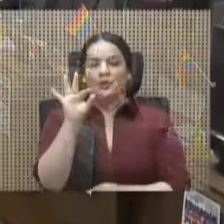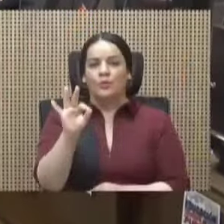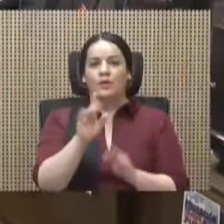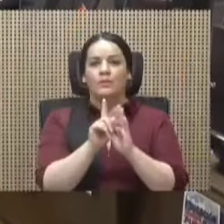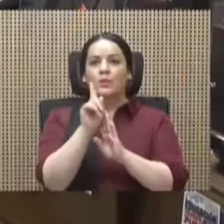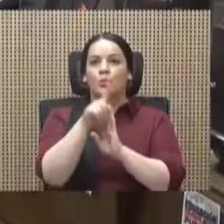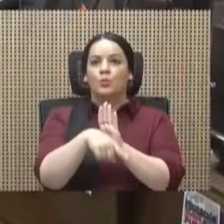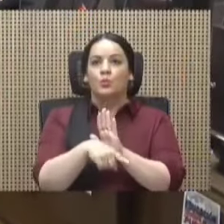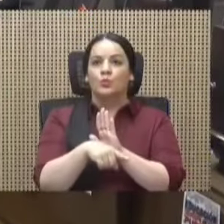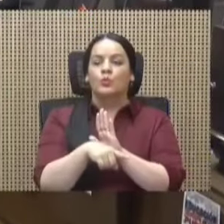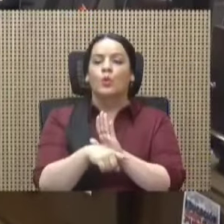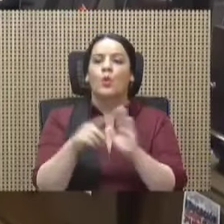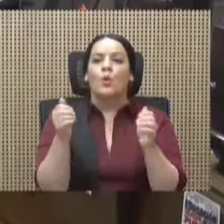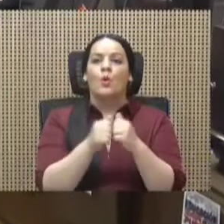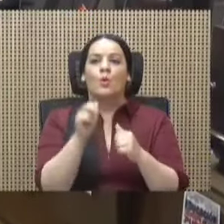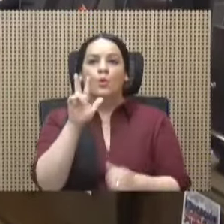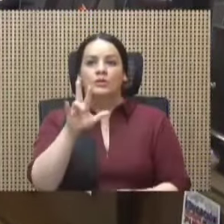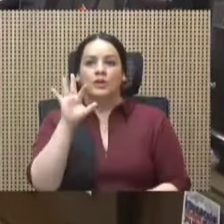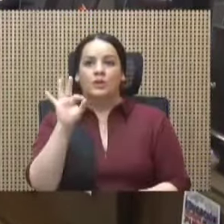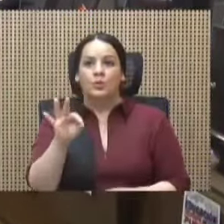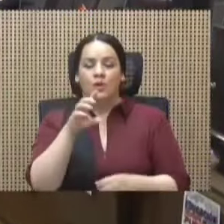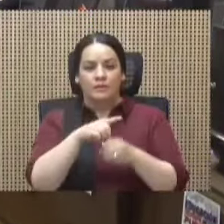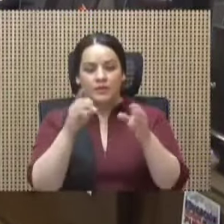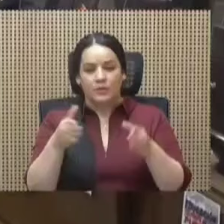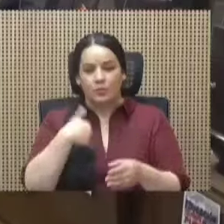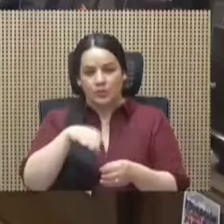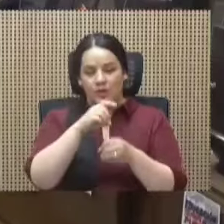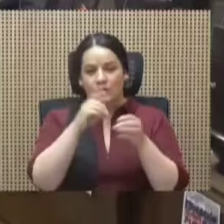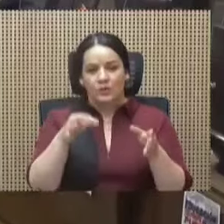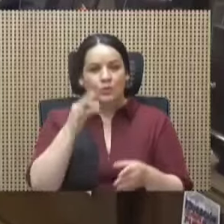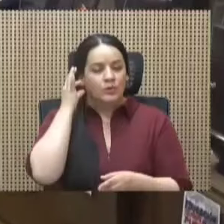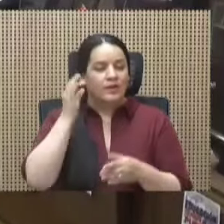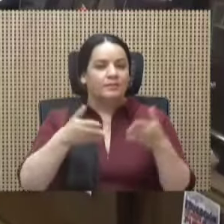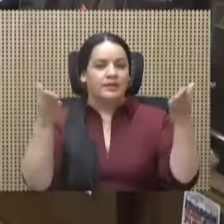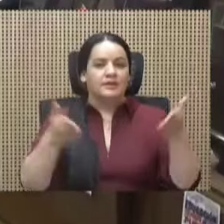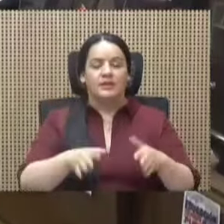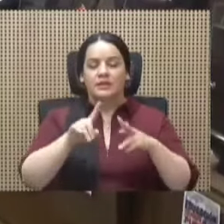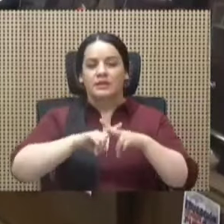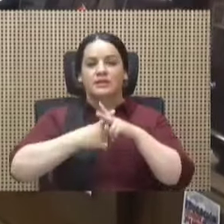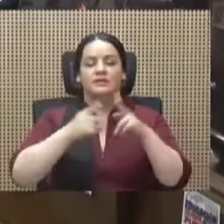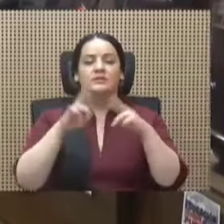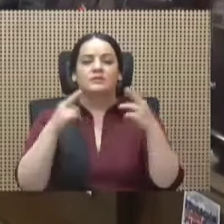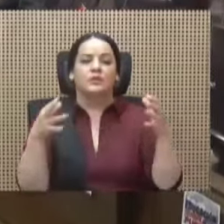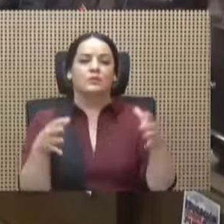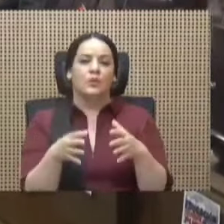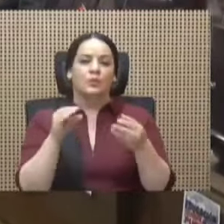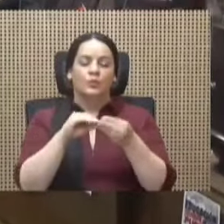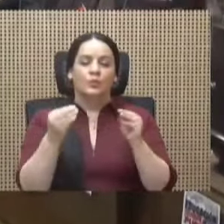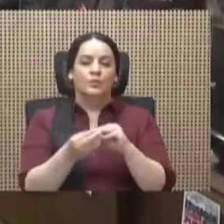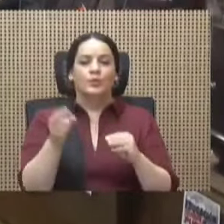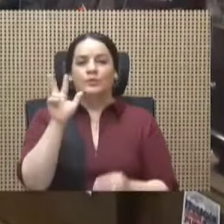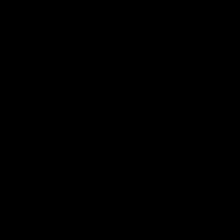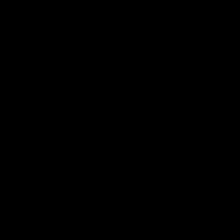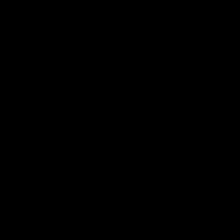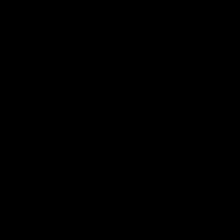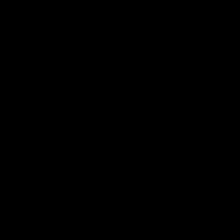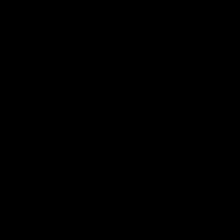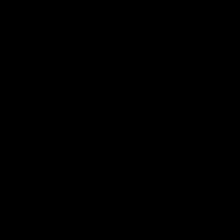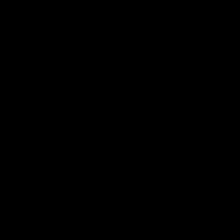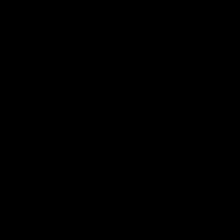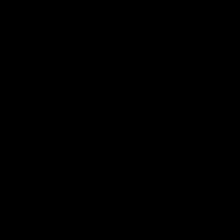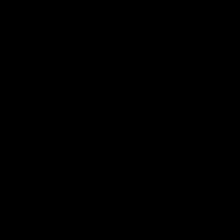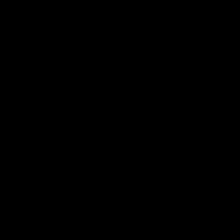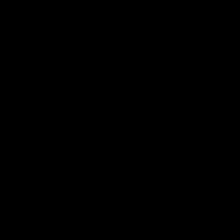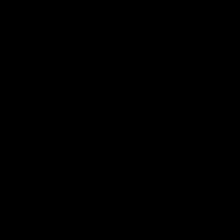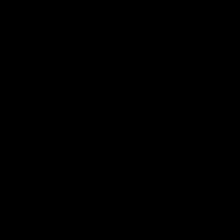14:59, con 39 diputados y diputadas presentes, se inicia la sesión ordinaria número 36.